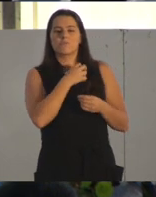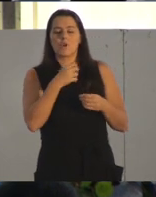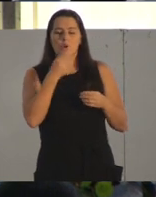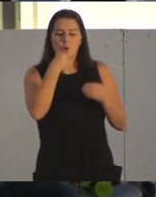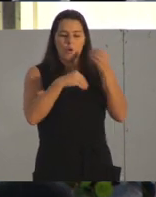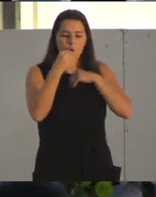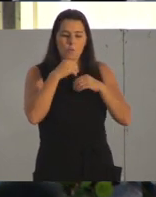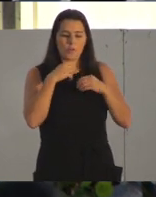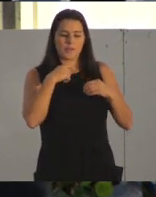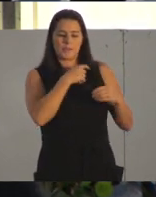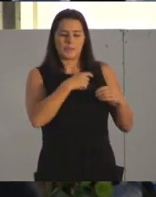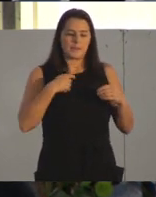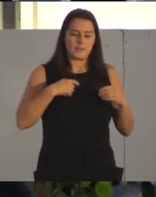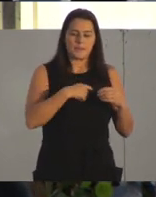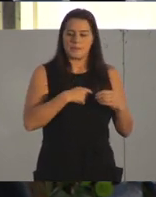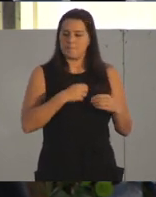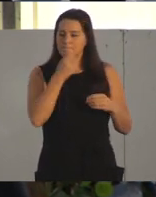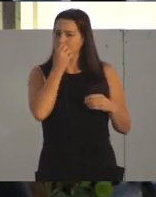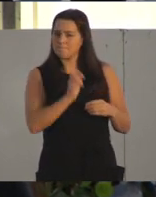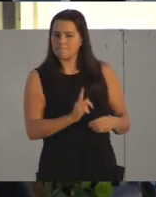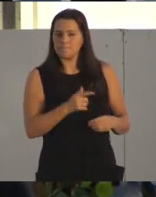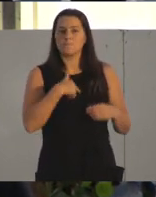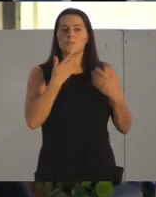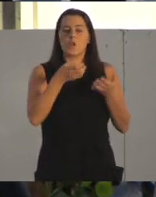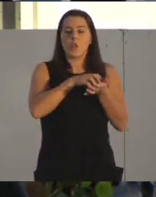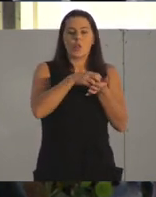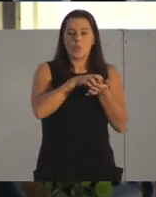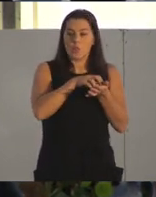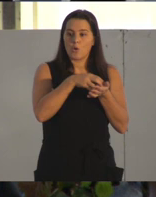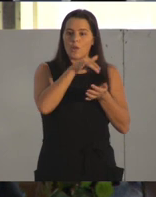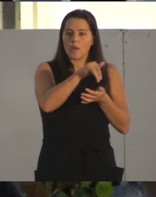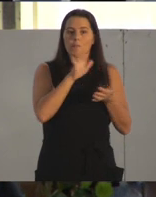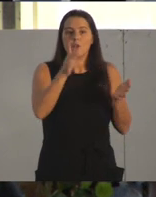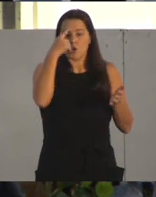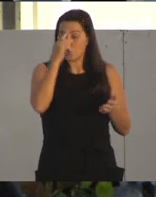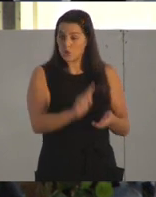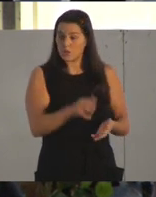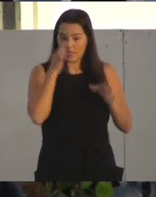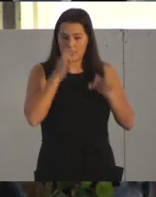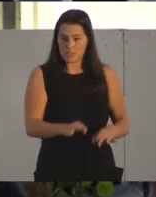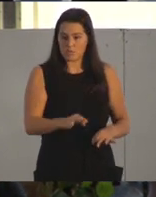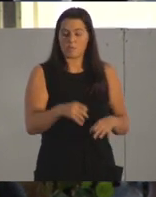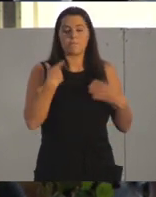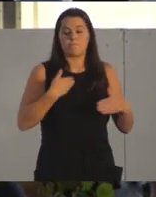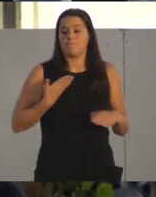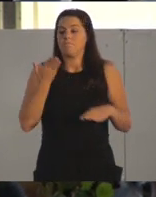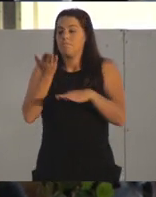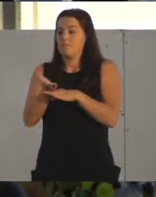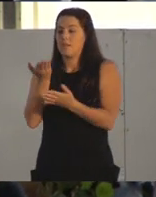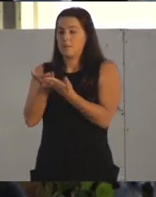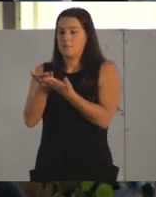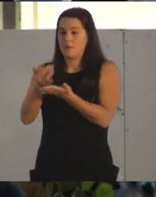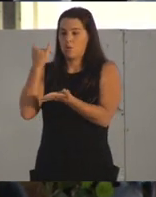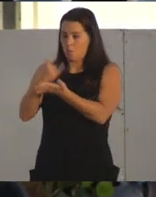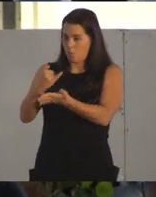es una duda, realmente intuimos que hay un atasco, pero no lo podemos cerciorar. Si tenemos